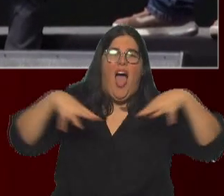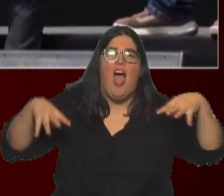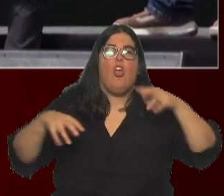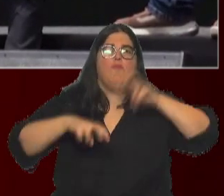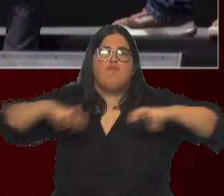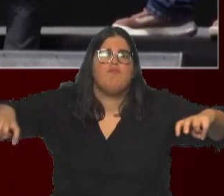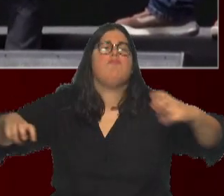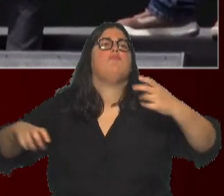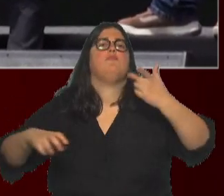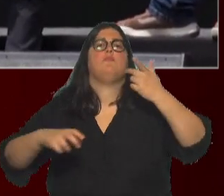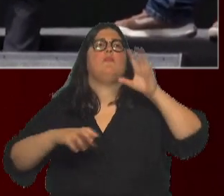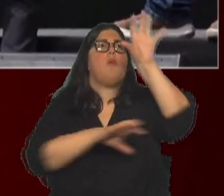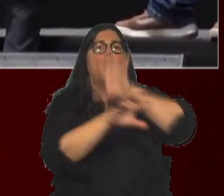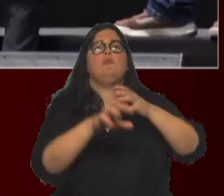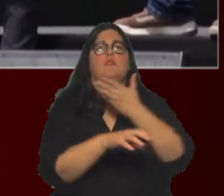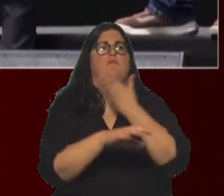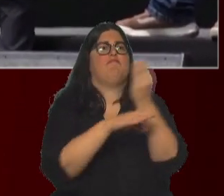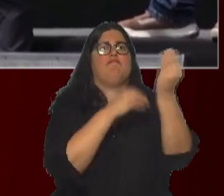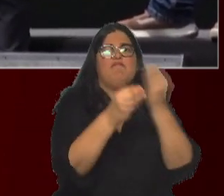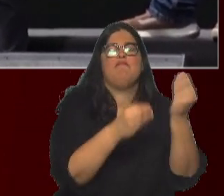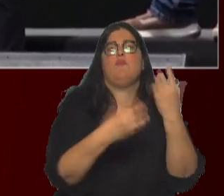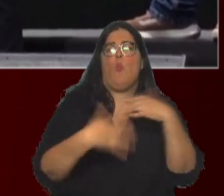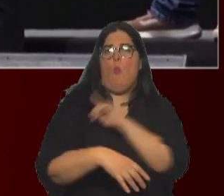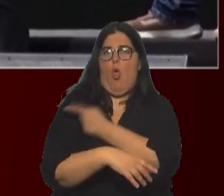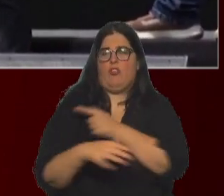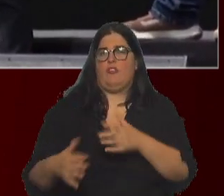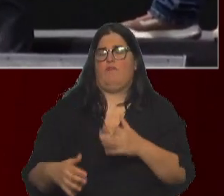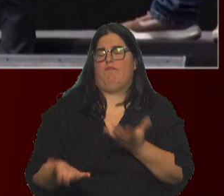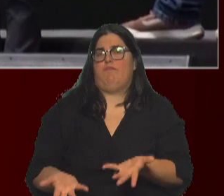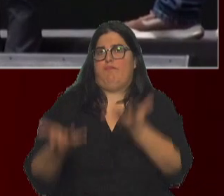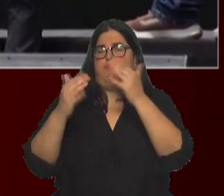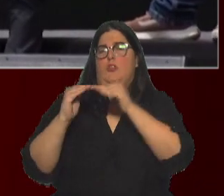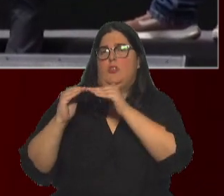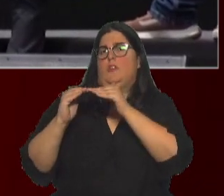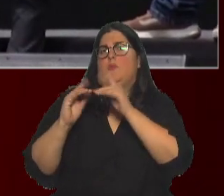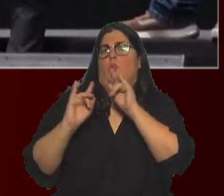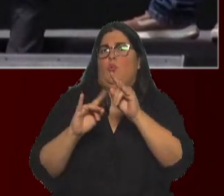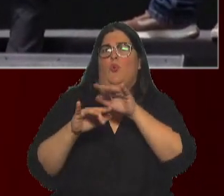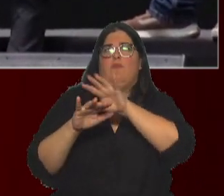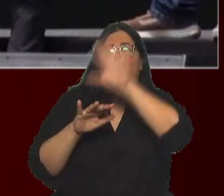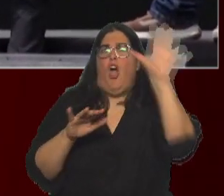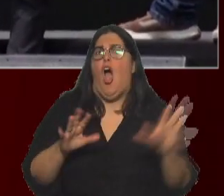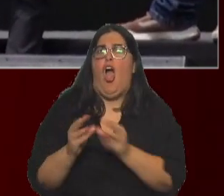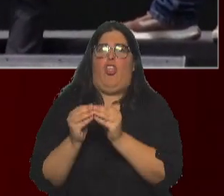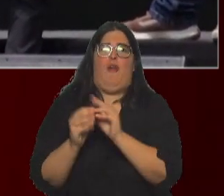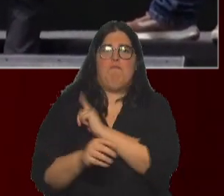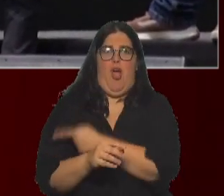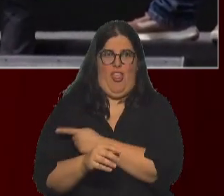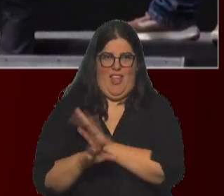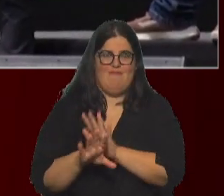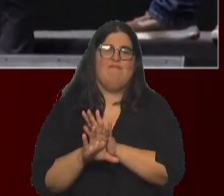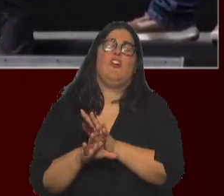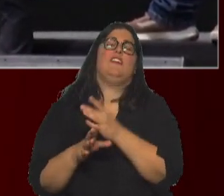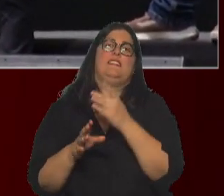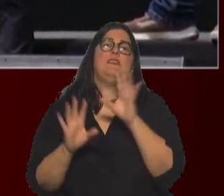hay una condición de partido hegemónico que lo hace... que hace que la disputa de la presidencia o por la